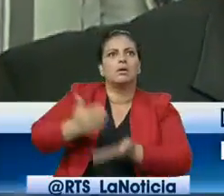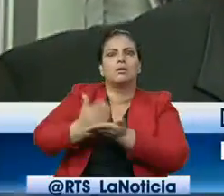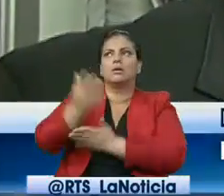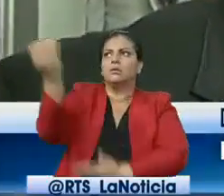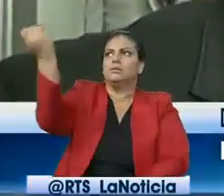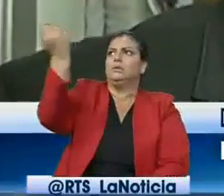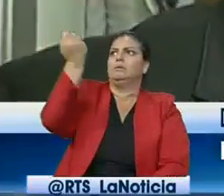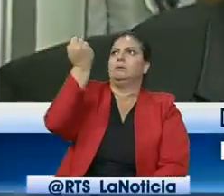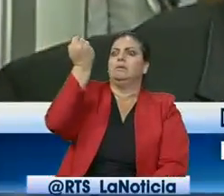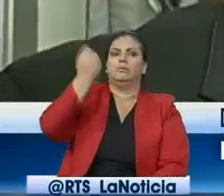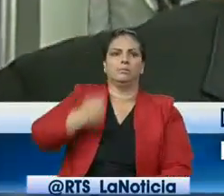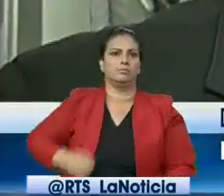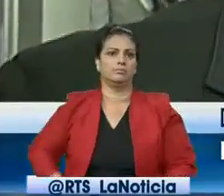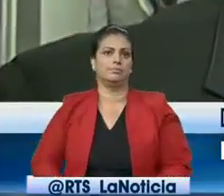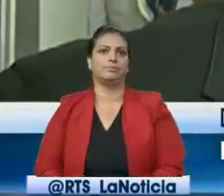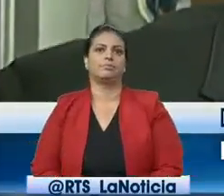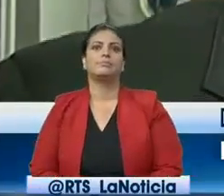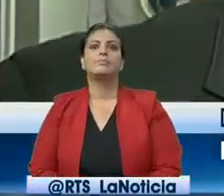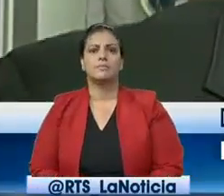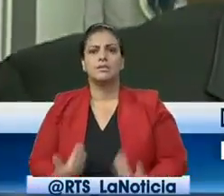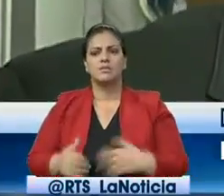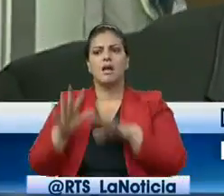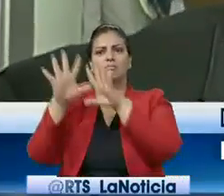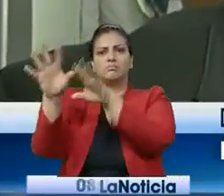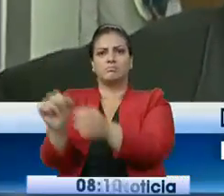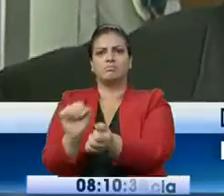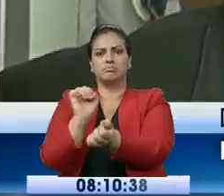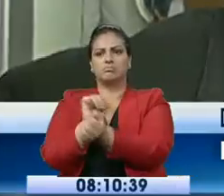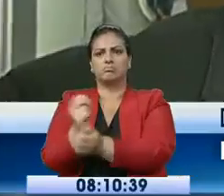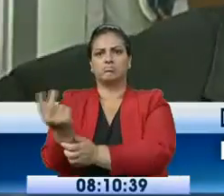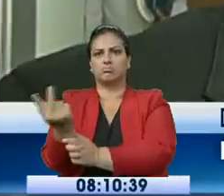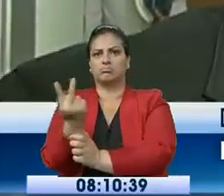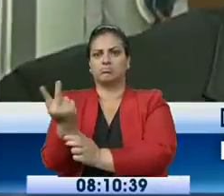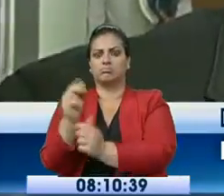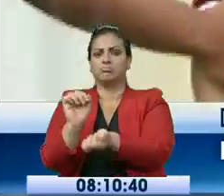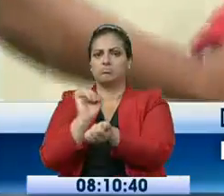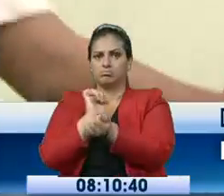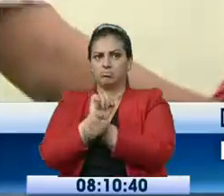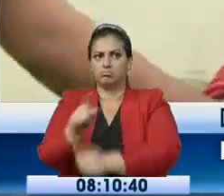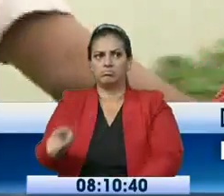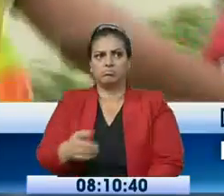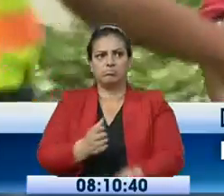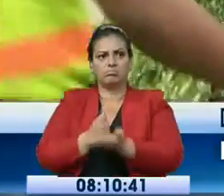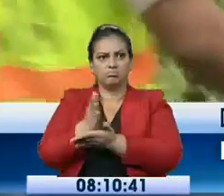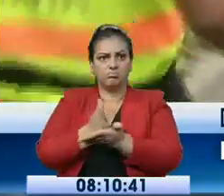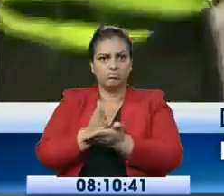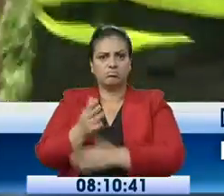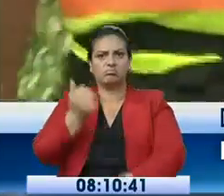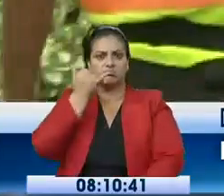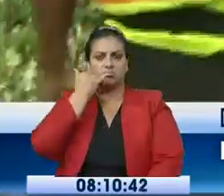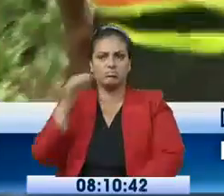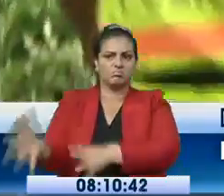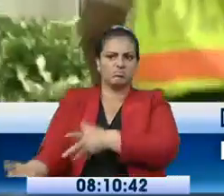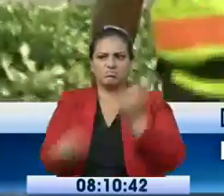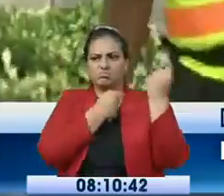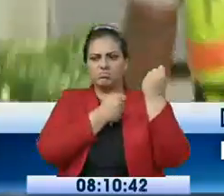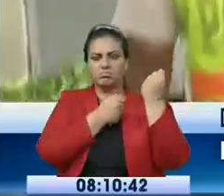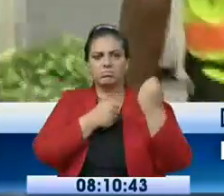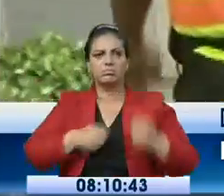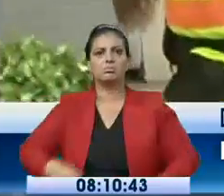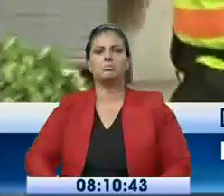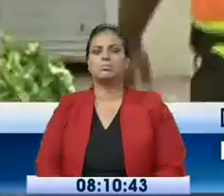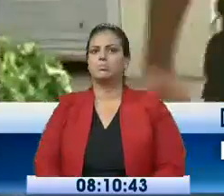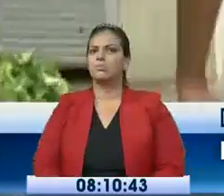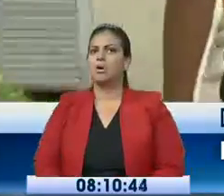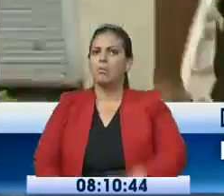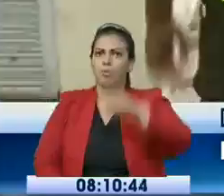a prender a los dos ciudadanos con las evidencias y con los cuchillos que habrían sido utilizados. Tras conocer el delito, la Policía Nacional actuó con